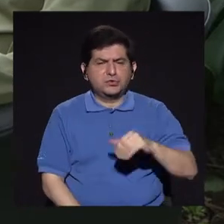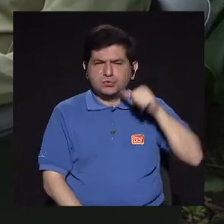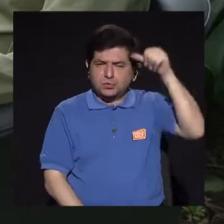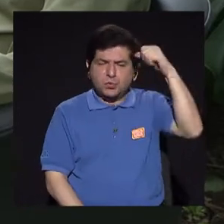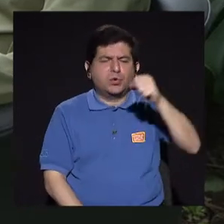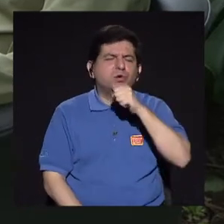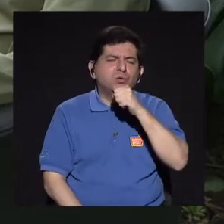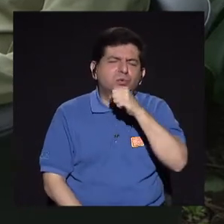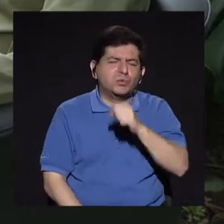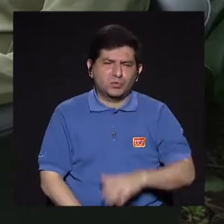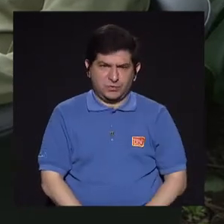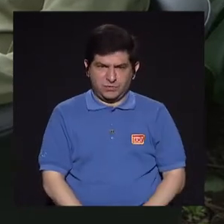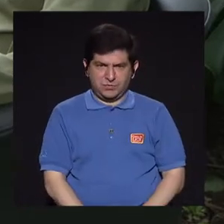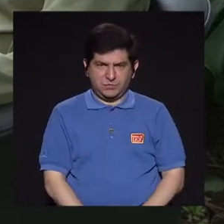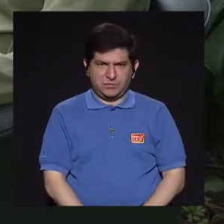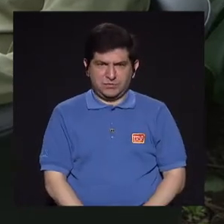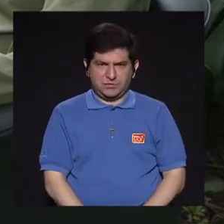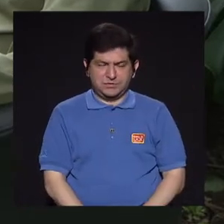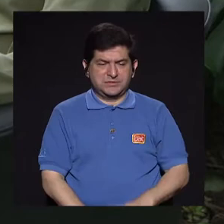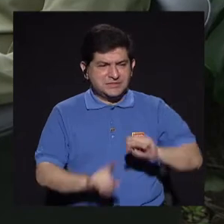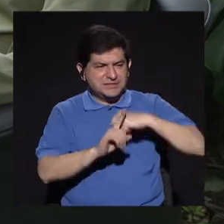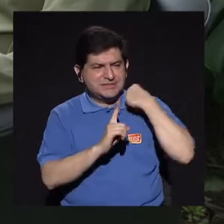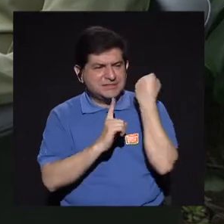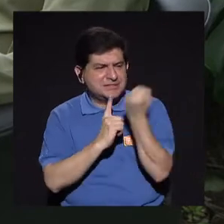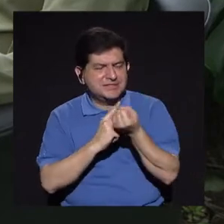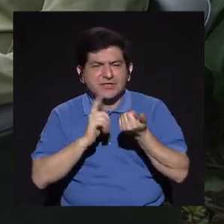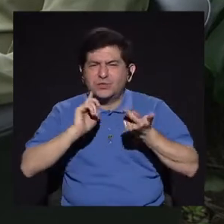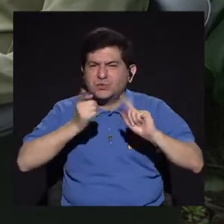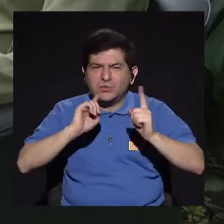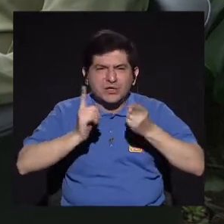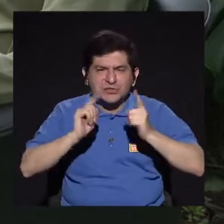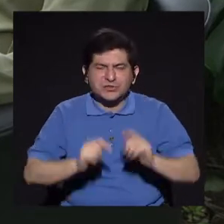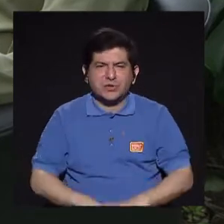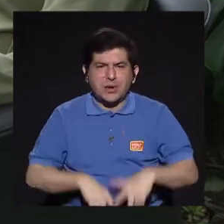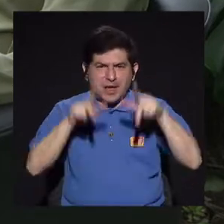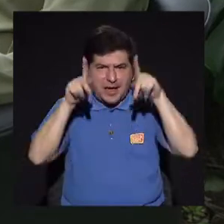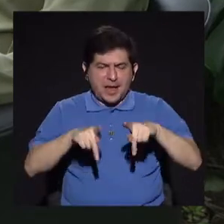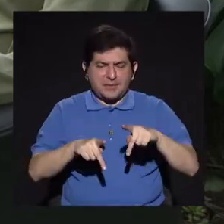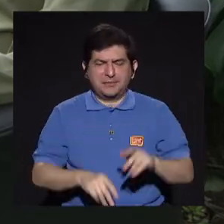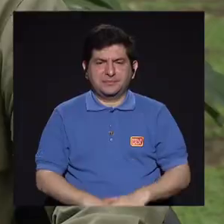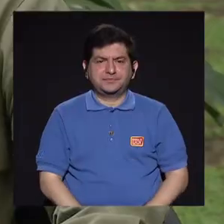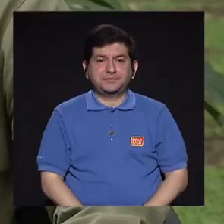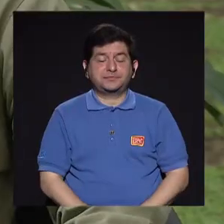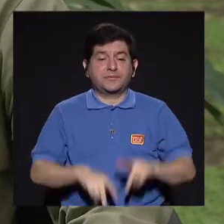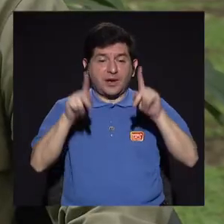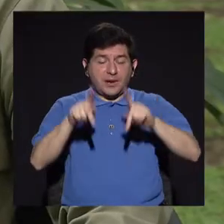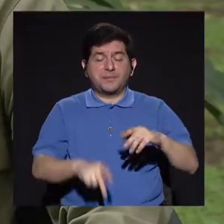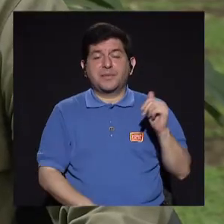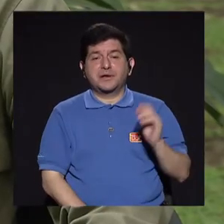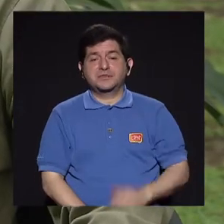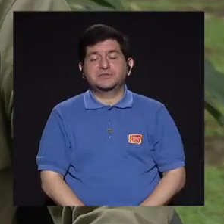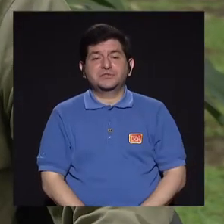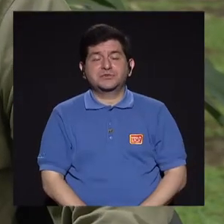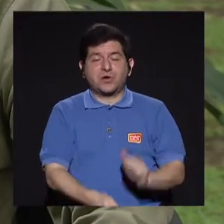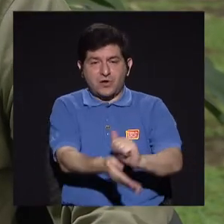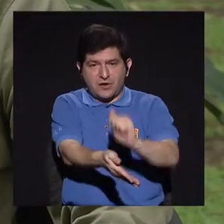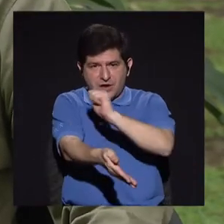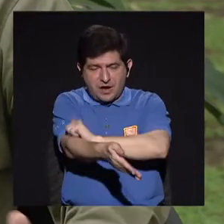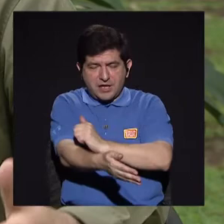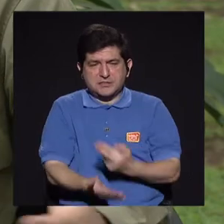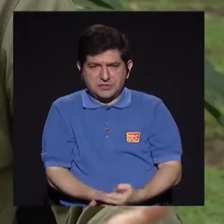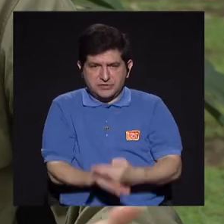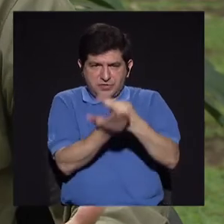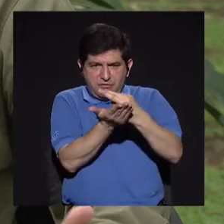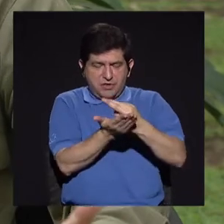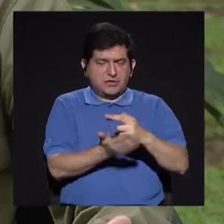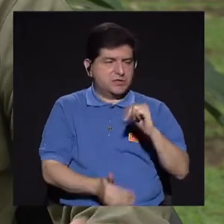en ancianos. Es decir, ¿cuál es ese panorama de pacientes que podrían...? Por ejemplo, los pacientes alcohólicos en rehabilitación o